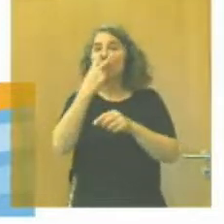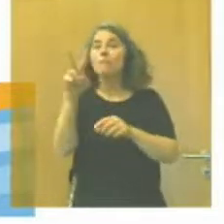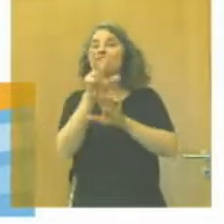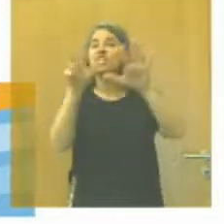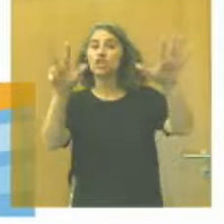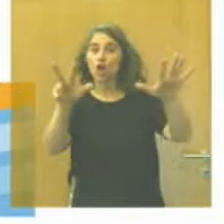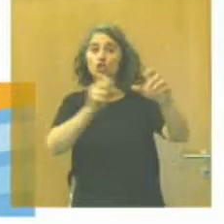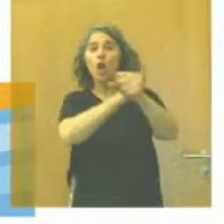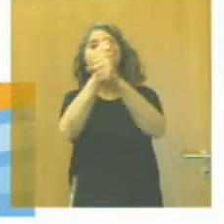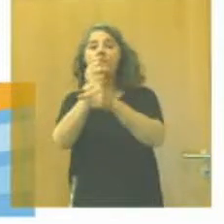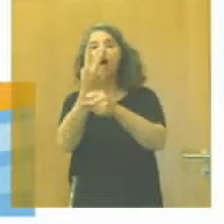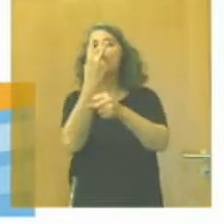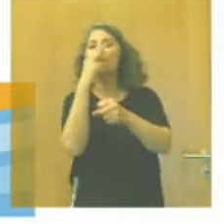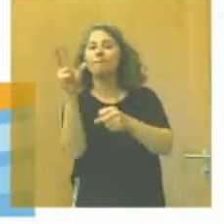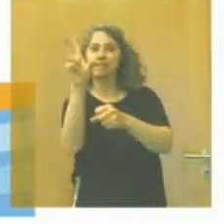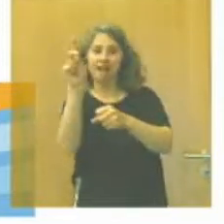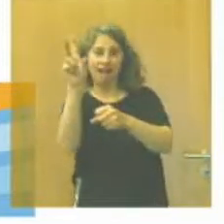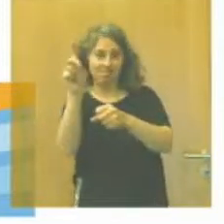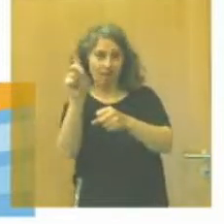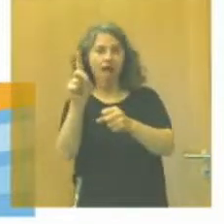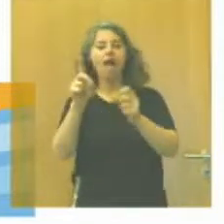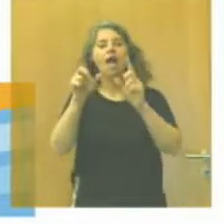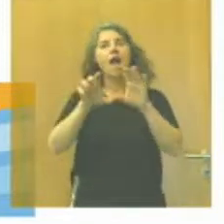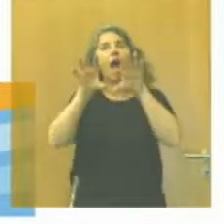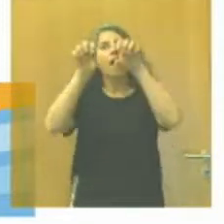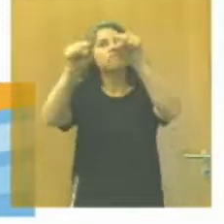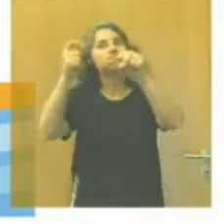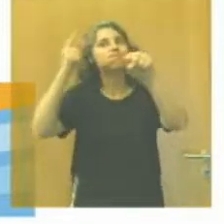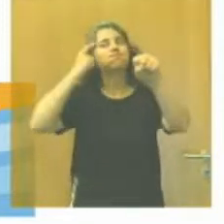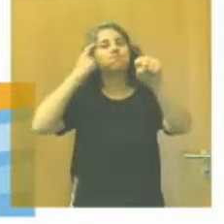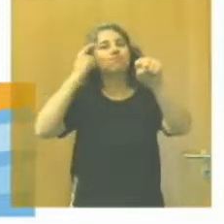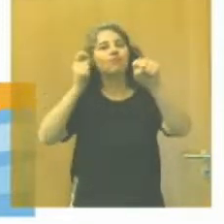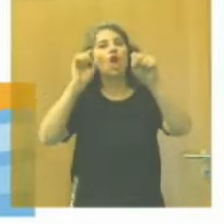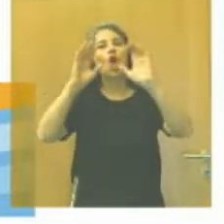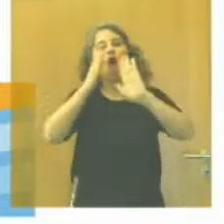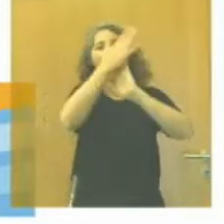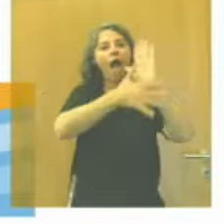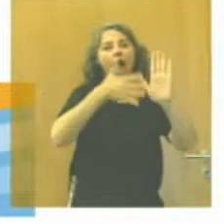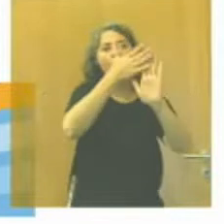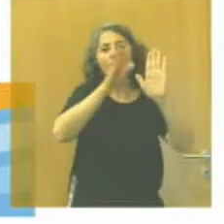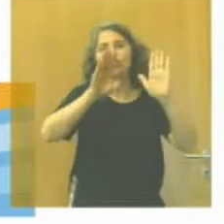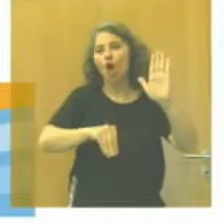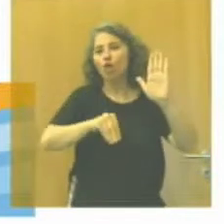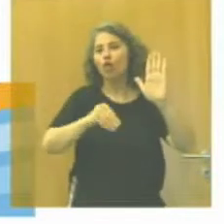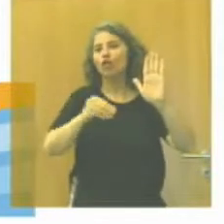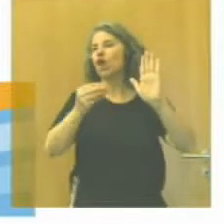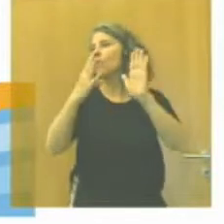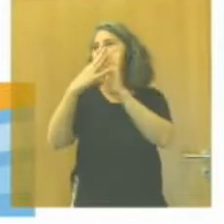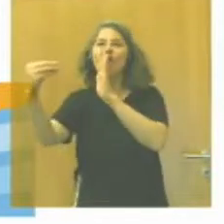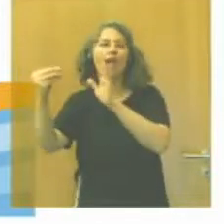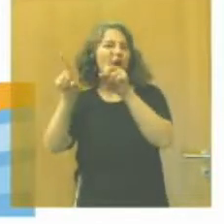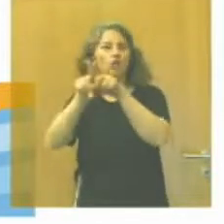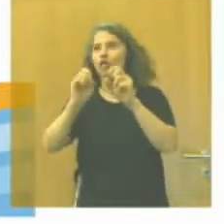2028 hasta 2030 estamos esperando alcanzar una cobertura nacional a largo plazo de los modelos.